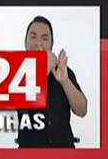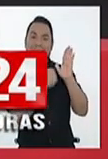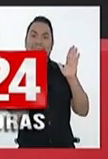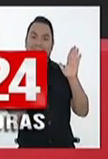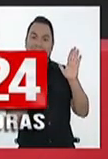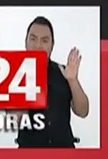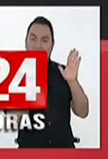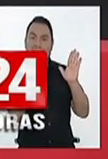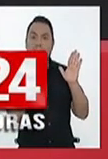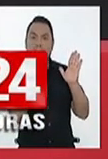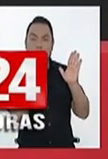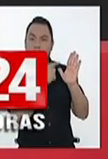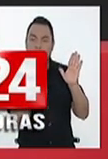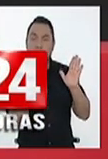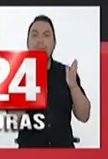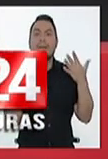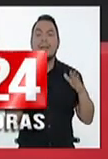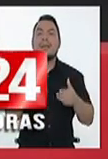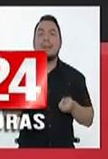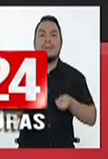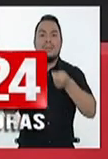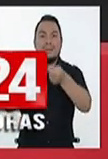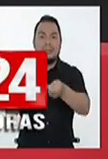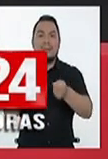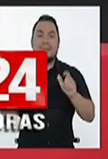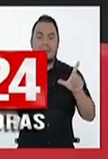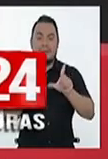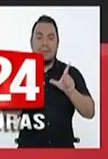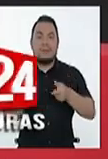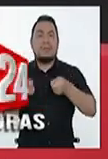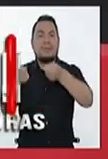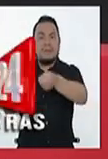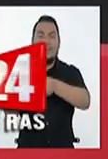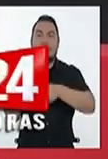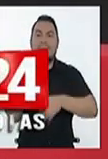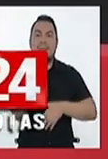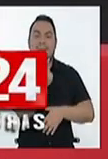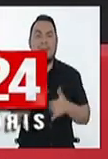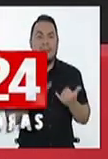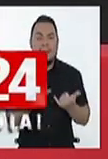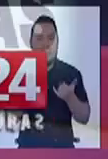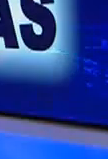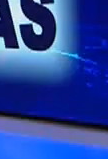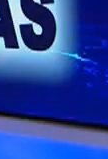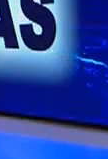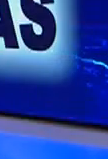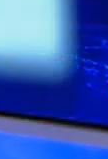mediodía. A quienes se les otorgará las correspondientes credenciales en el presente acto público.